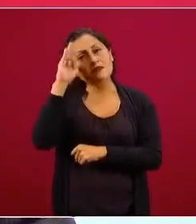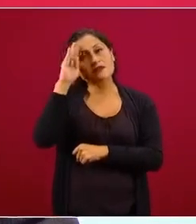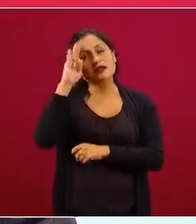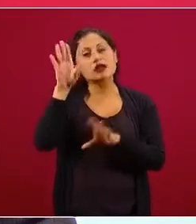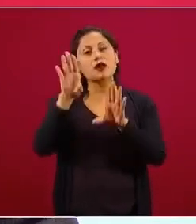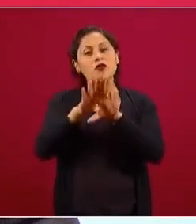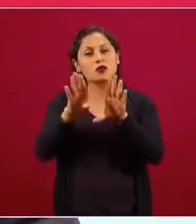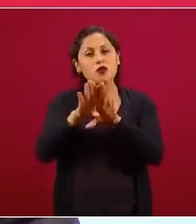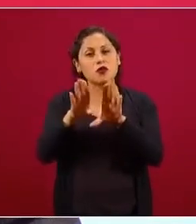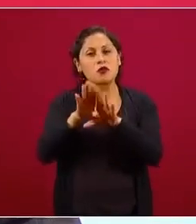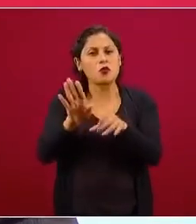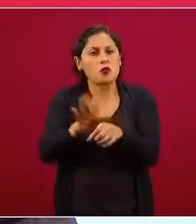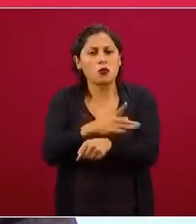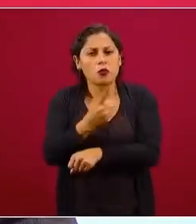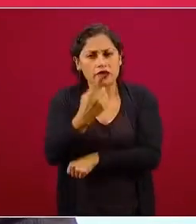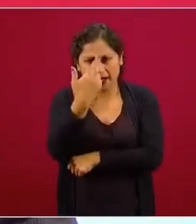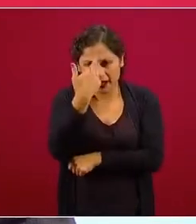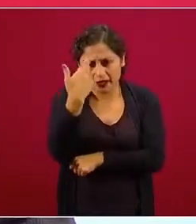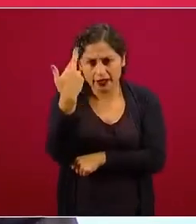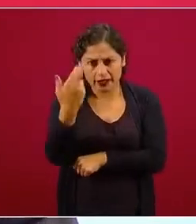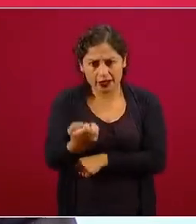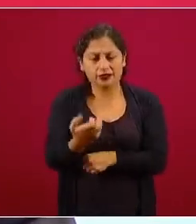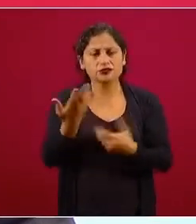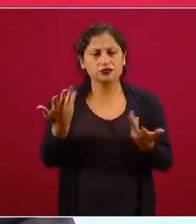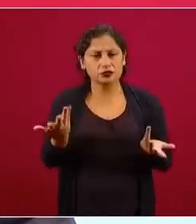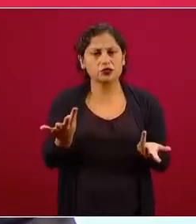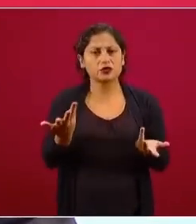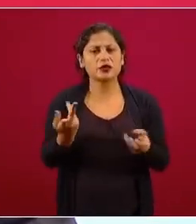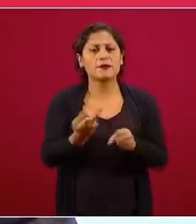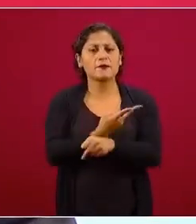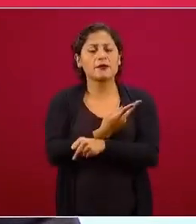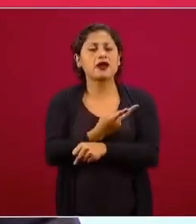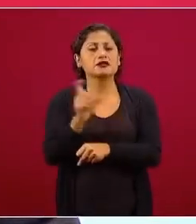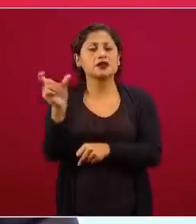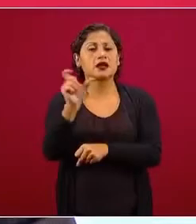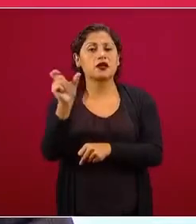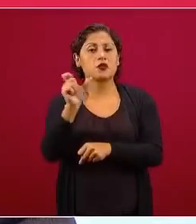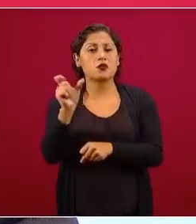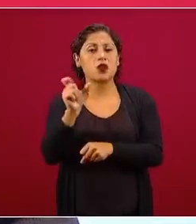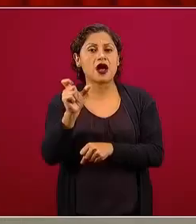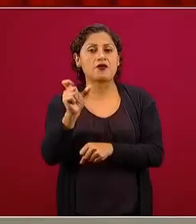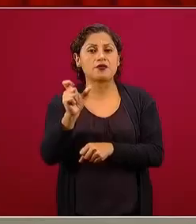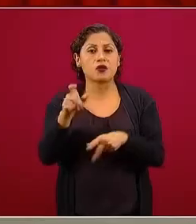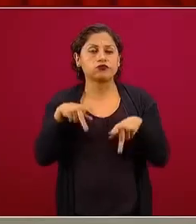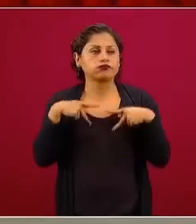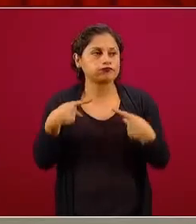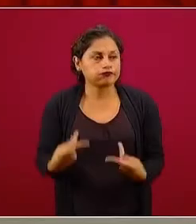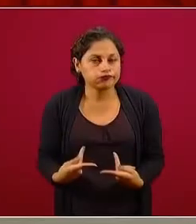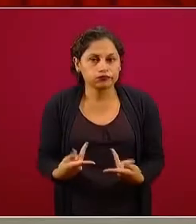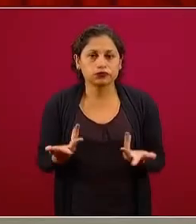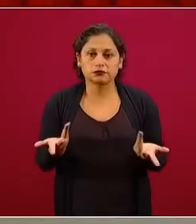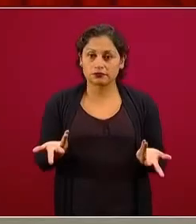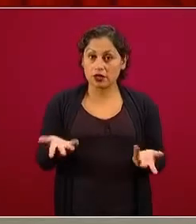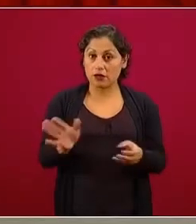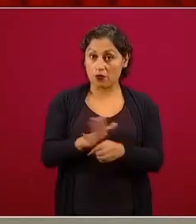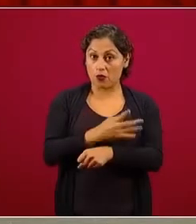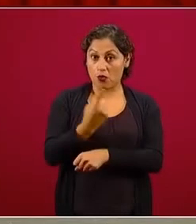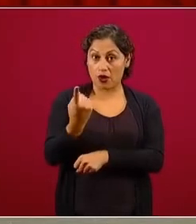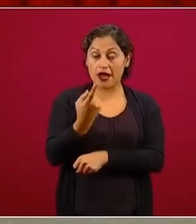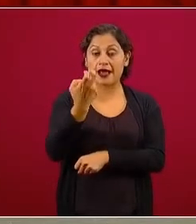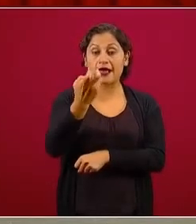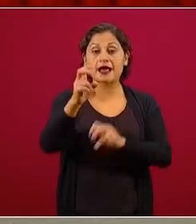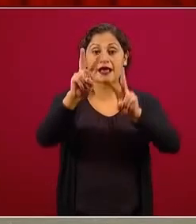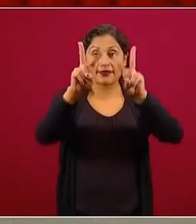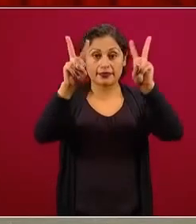las causas directas que en su momento generan esta susceptibilidad. Porque además esto tendrá que ir relacionado, o es